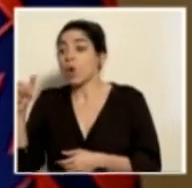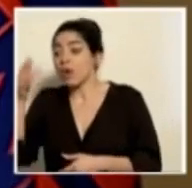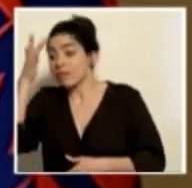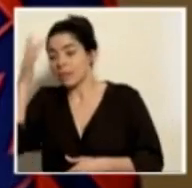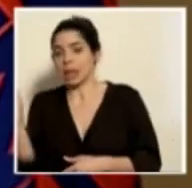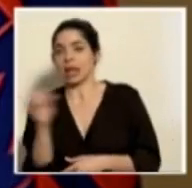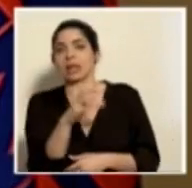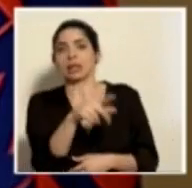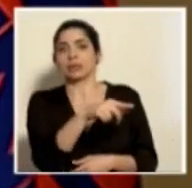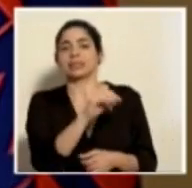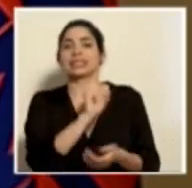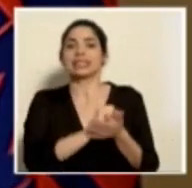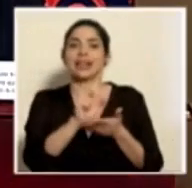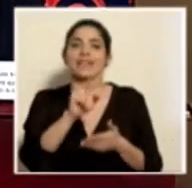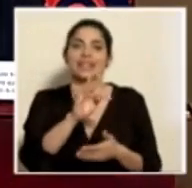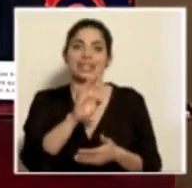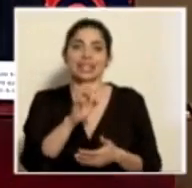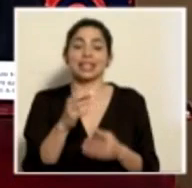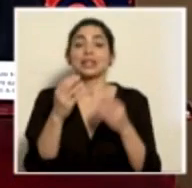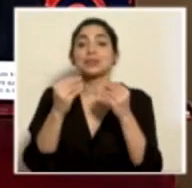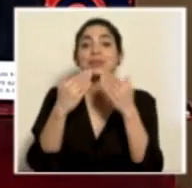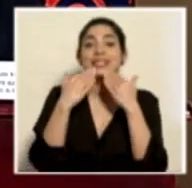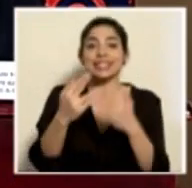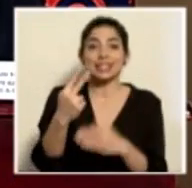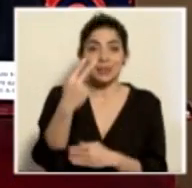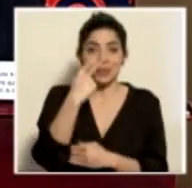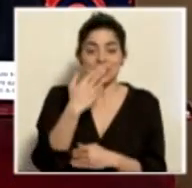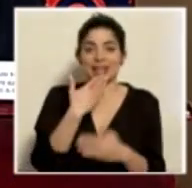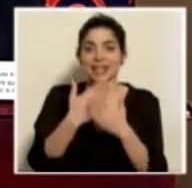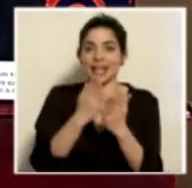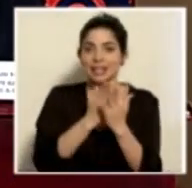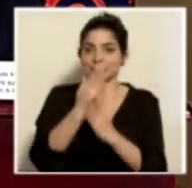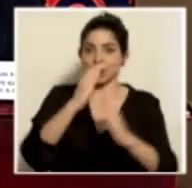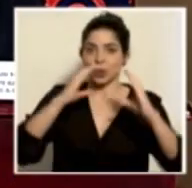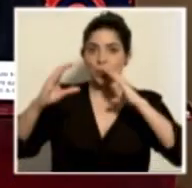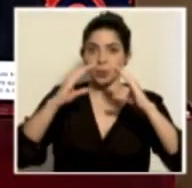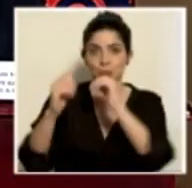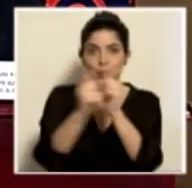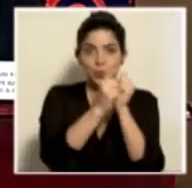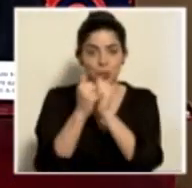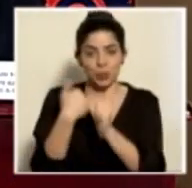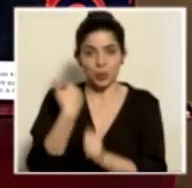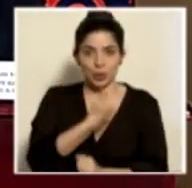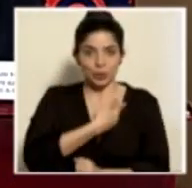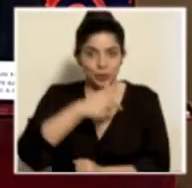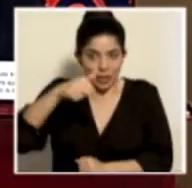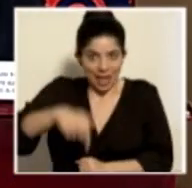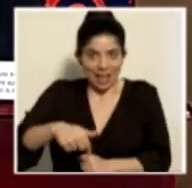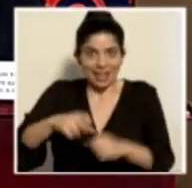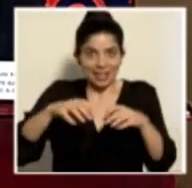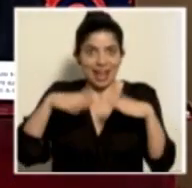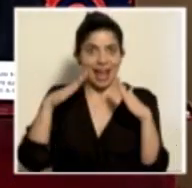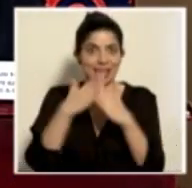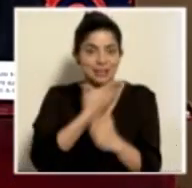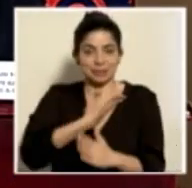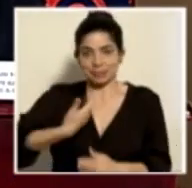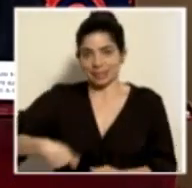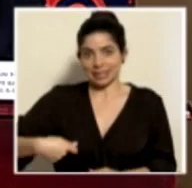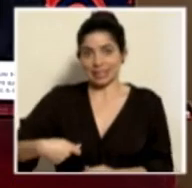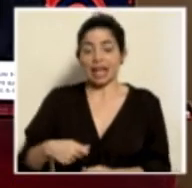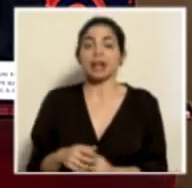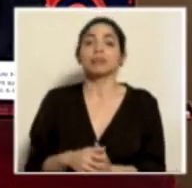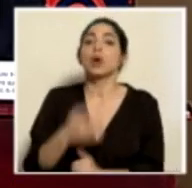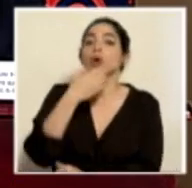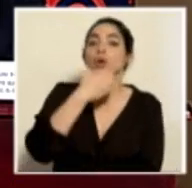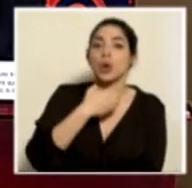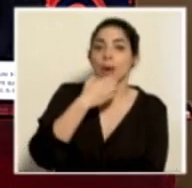Paulo. Muchísimas gracias por su sintonía. Muchas gracias a los medios de comunicación que nos acompañan aquí en la Casa Presidencial. Tanto